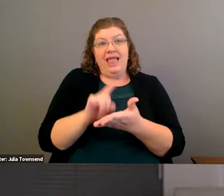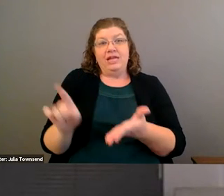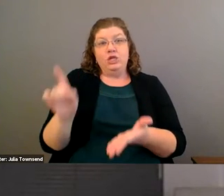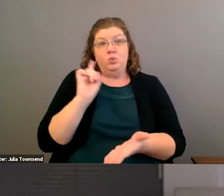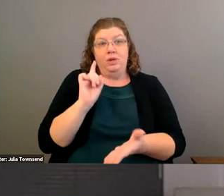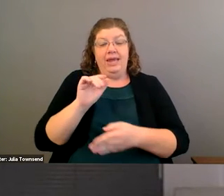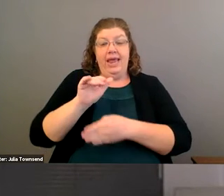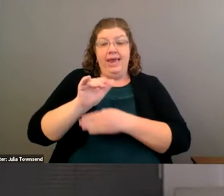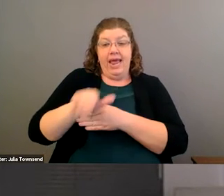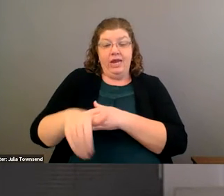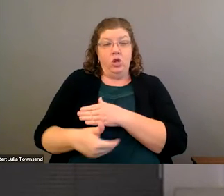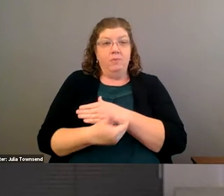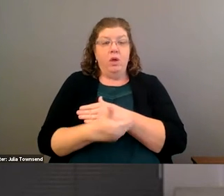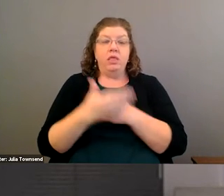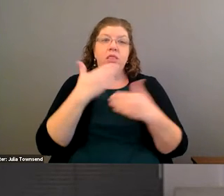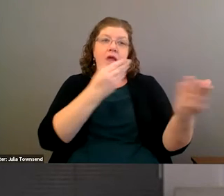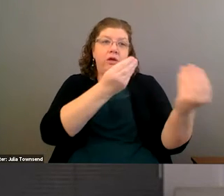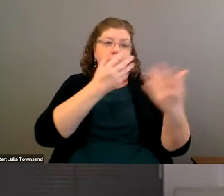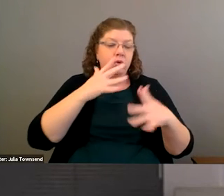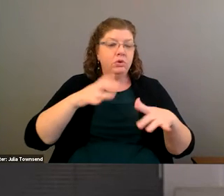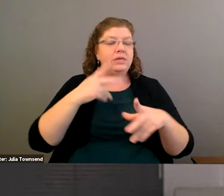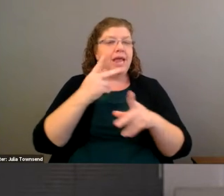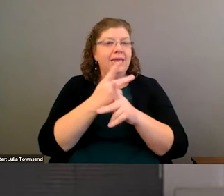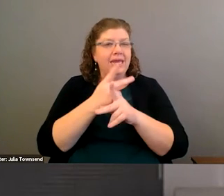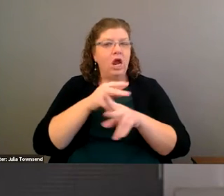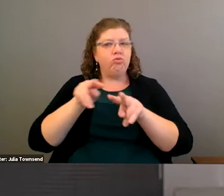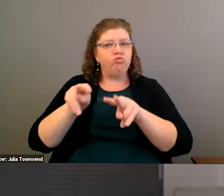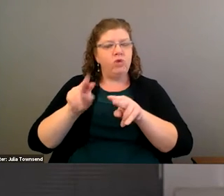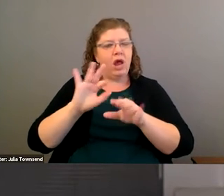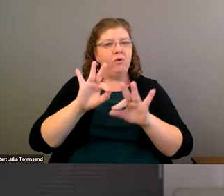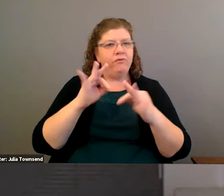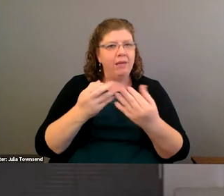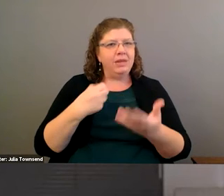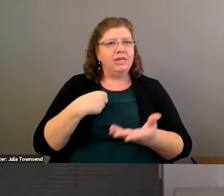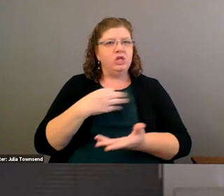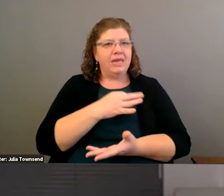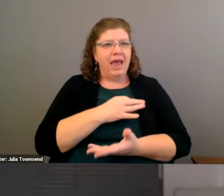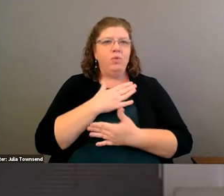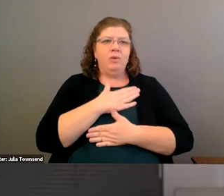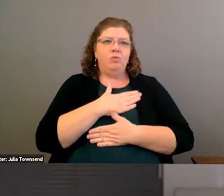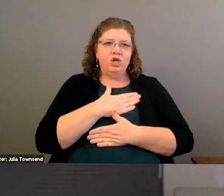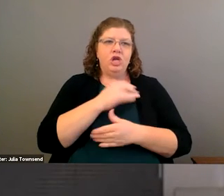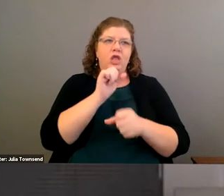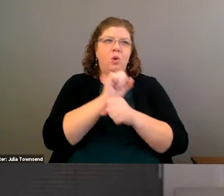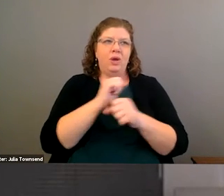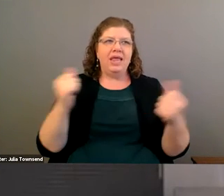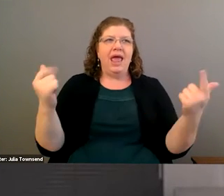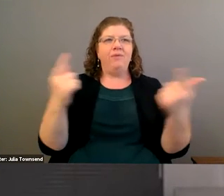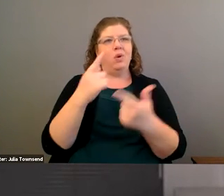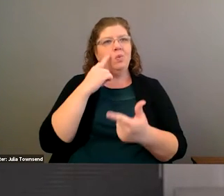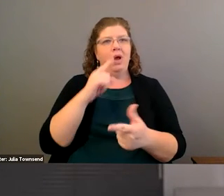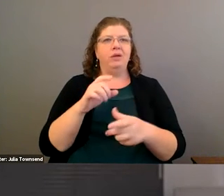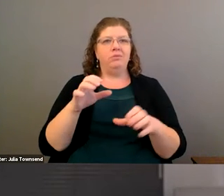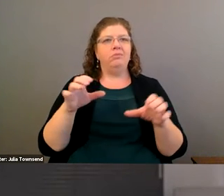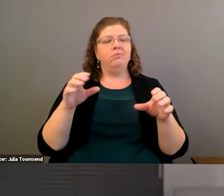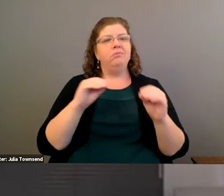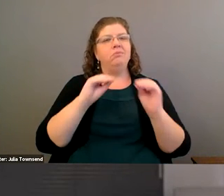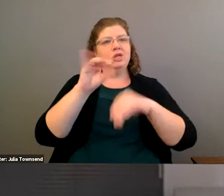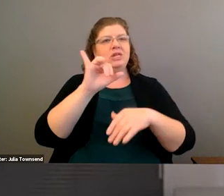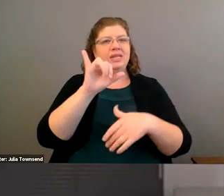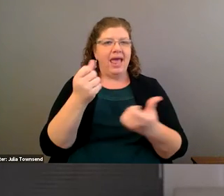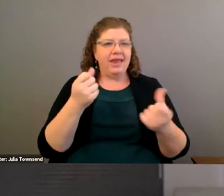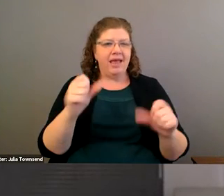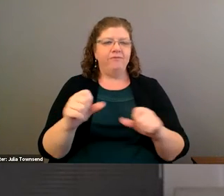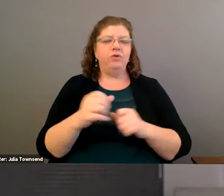lo del incendio la semana pasada. Muchísimas gracias por cuidar de nuestras familias y agradecemos el trabajo que los miembros del personal